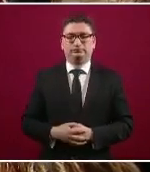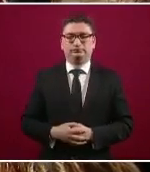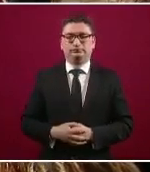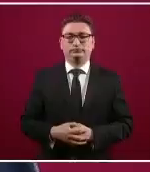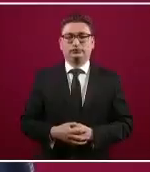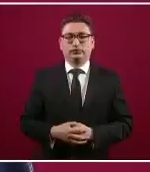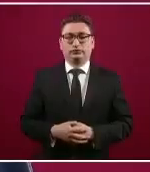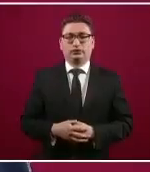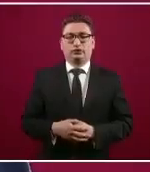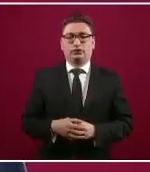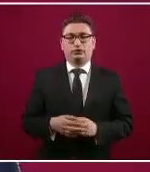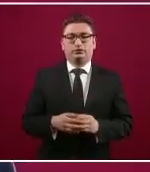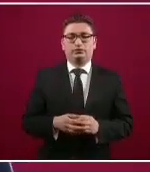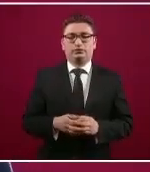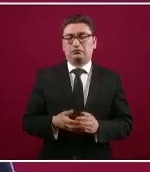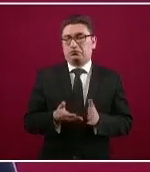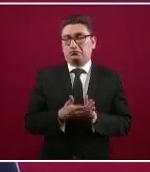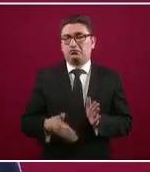es actuar.